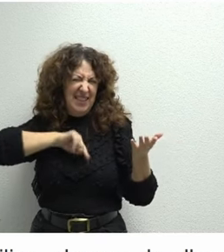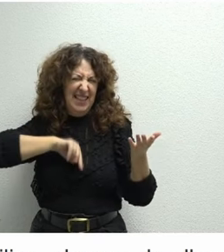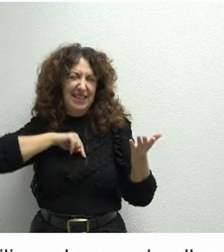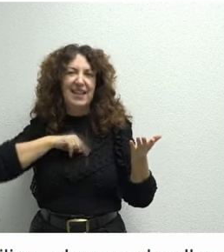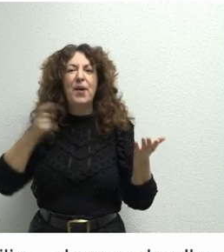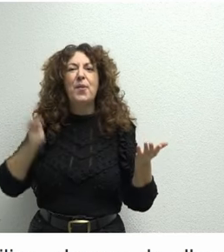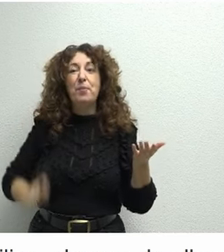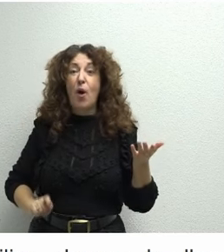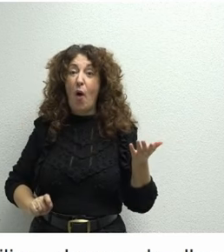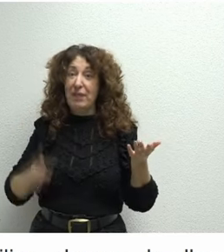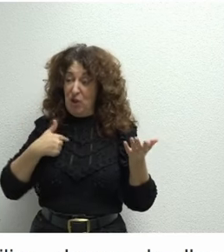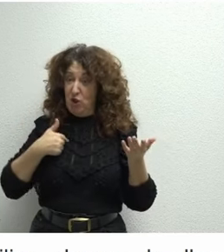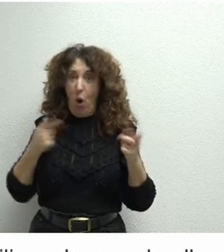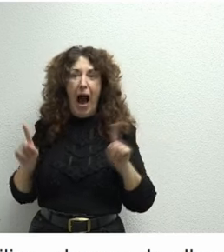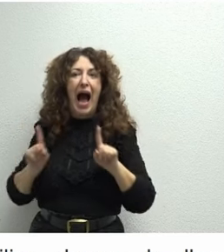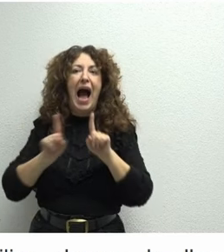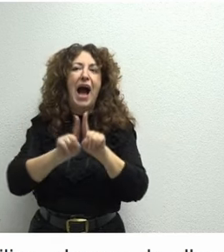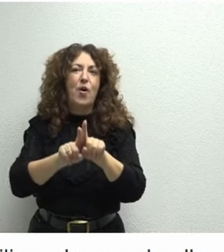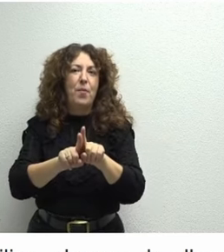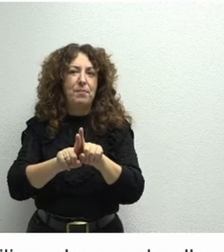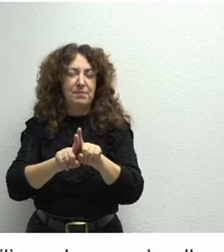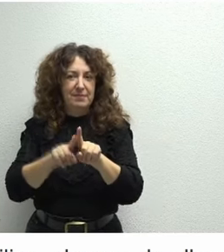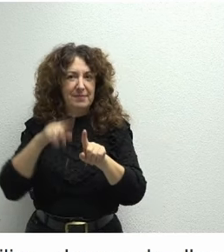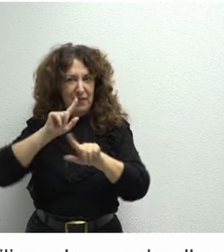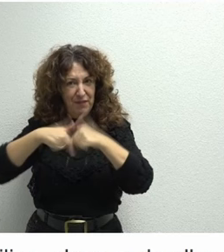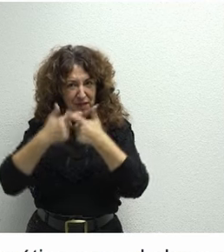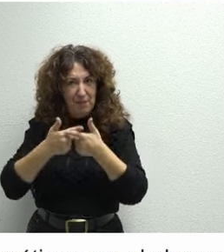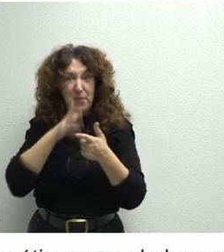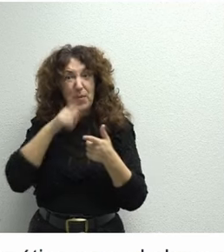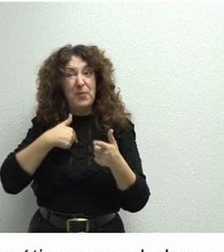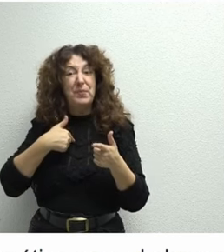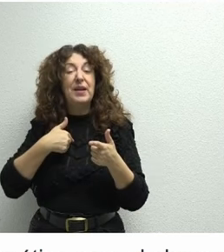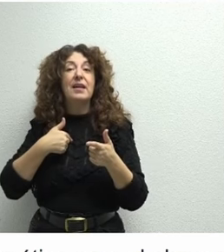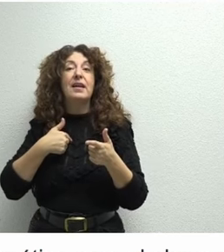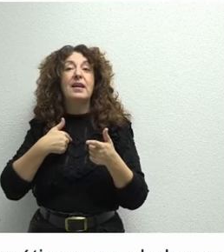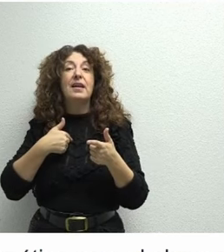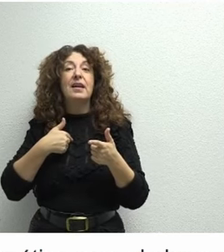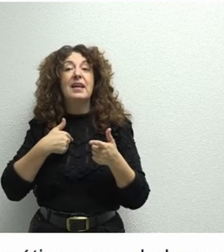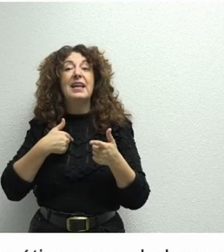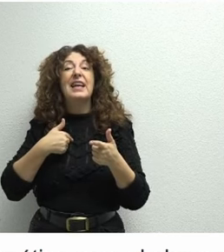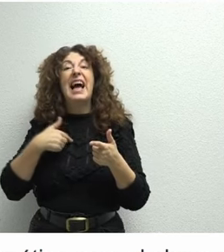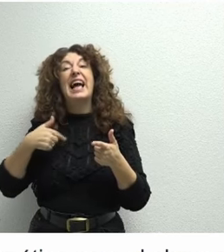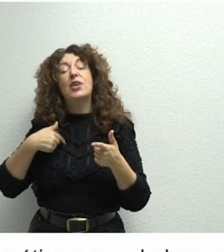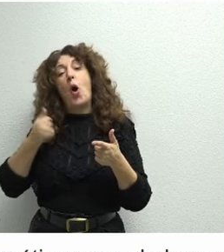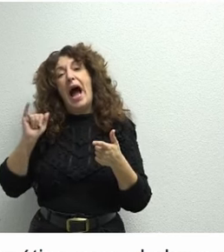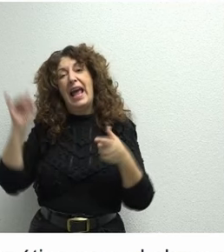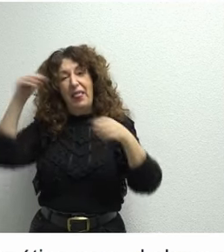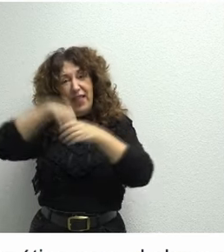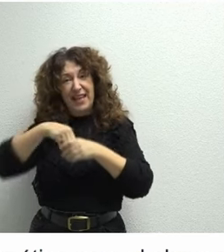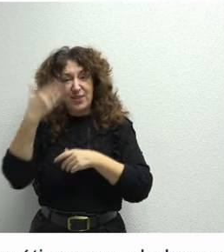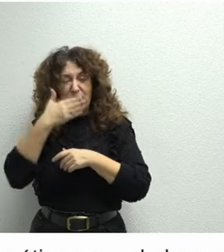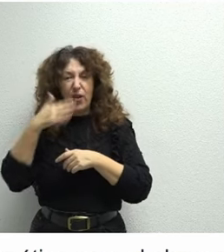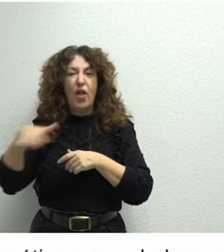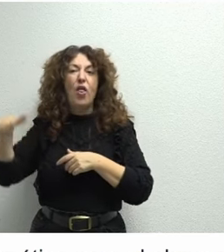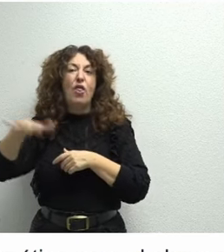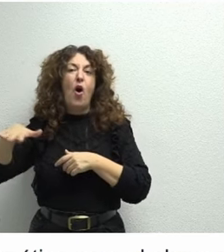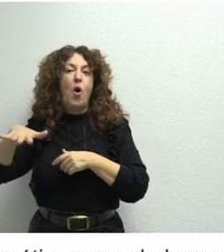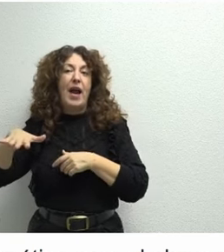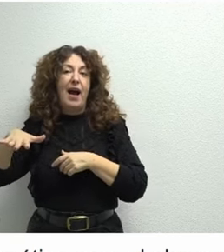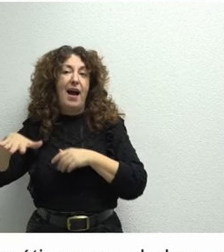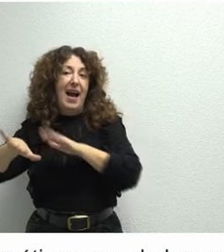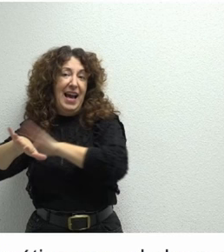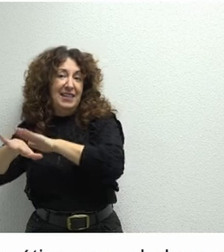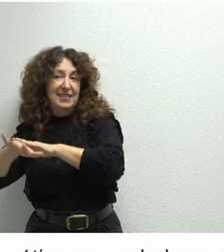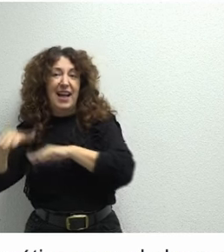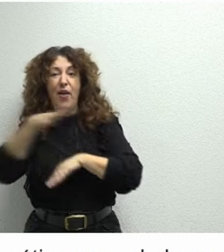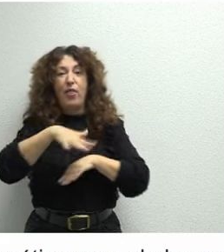a veces acompaño a las familias Sobre todo como claro yo tengo niños de la zona este y de la zona oeste Pues claro con los de la zona este